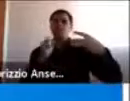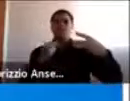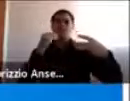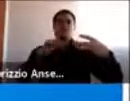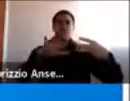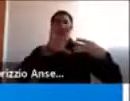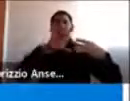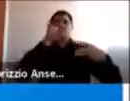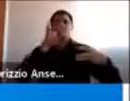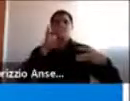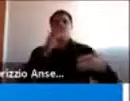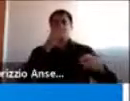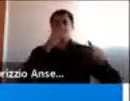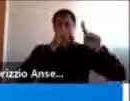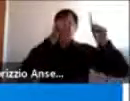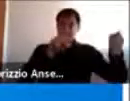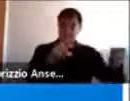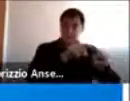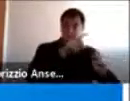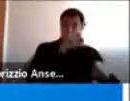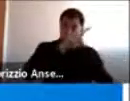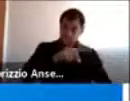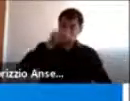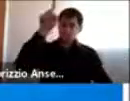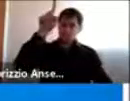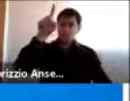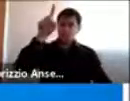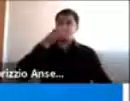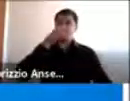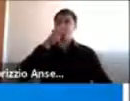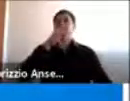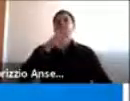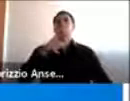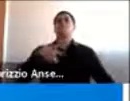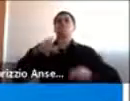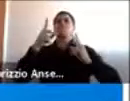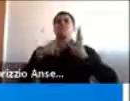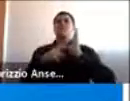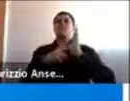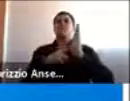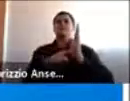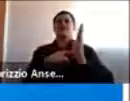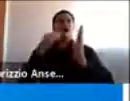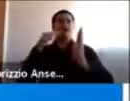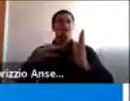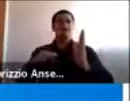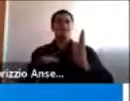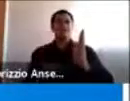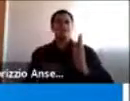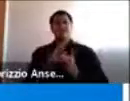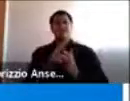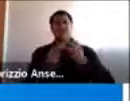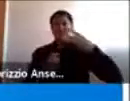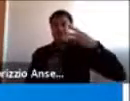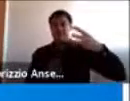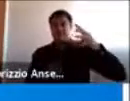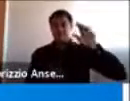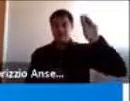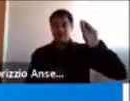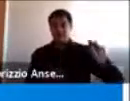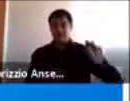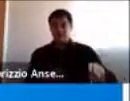seleccionada será el nivel que le será mostrado al niño si es que las tres cajas están seleccionadas lo que hará el juego es